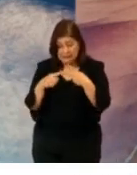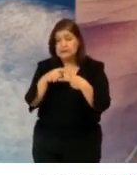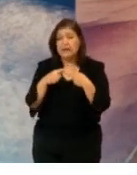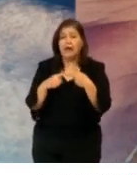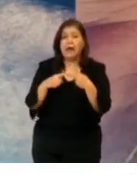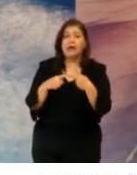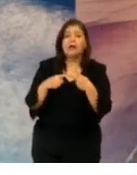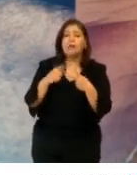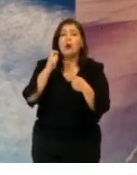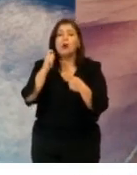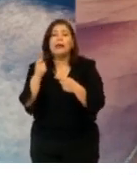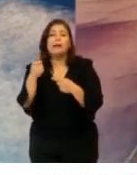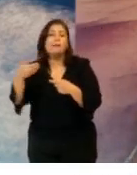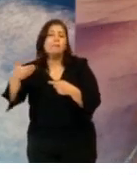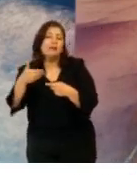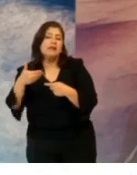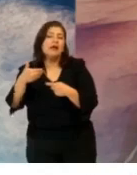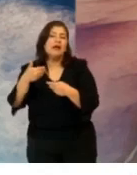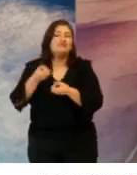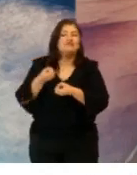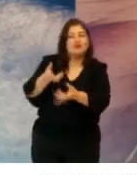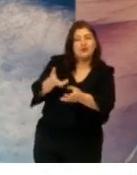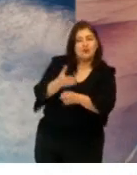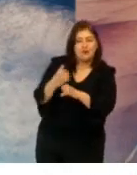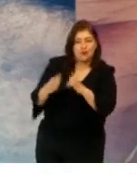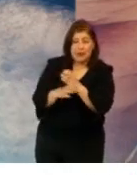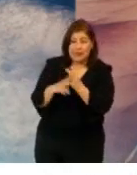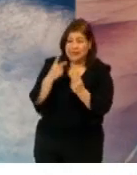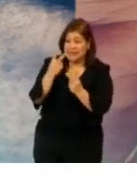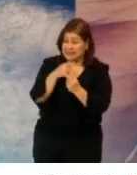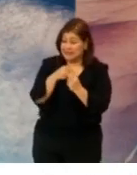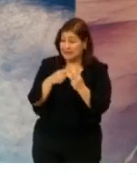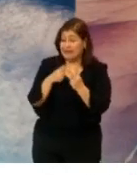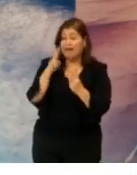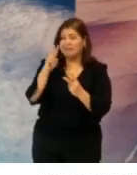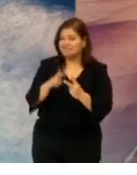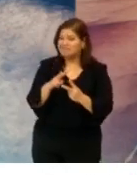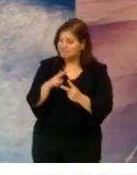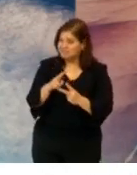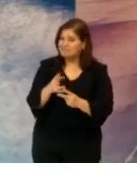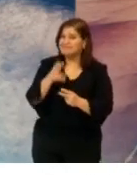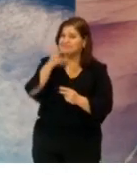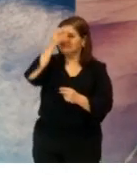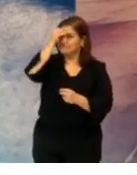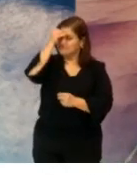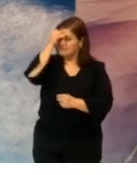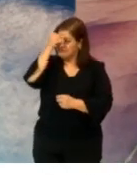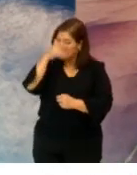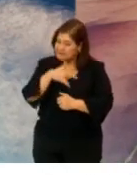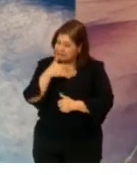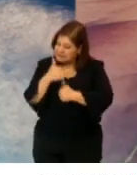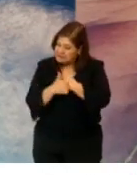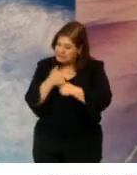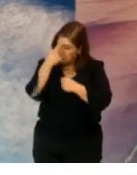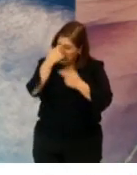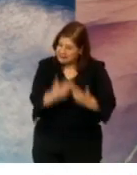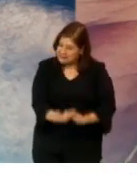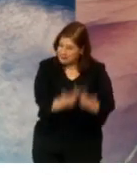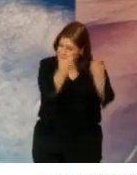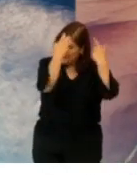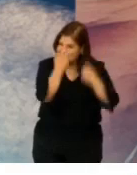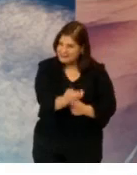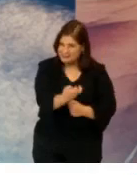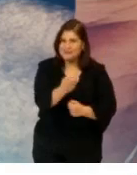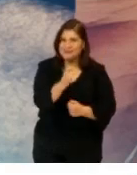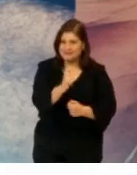la oferta. Y ese para mí los dos grandes desafíos que tenemos que aprender como ciudadanos a bregar a romper.